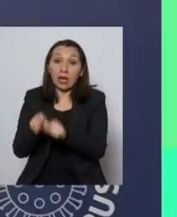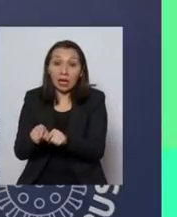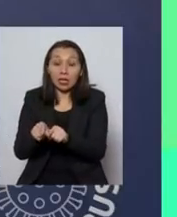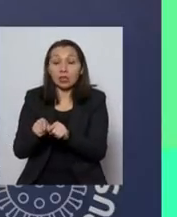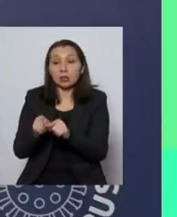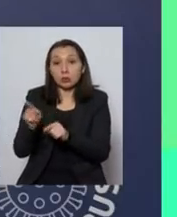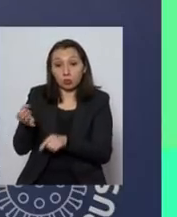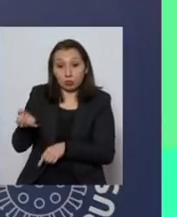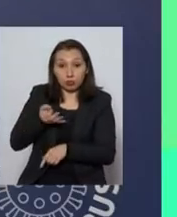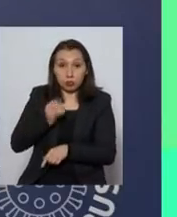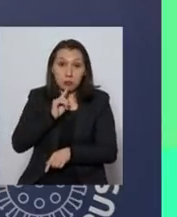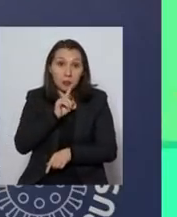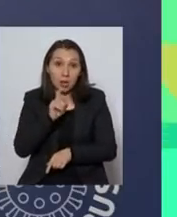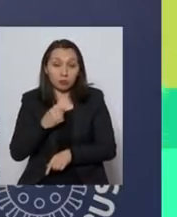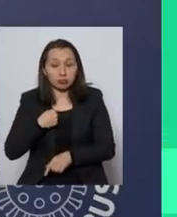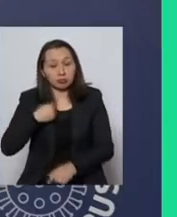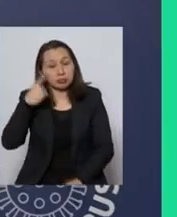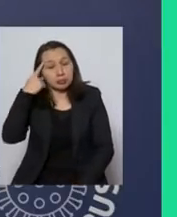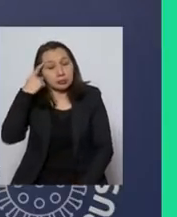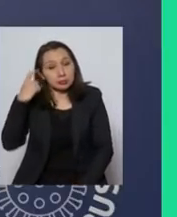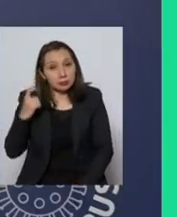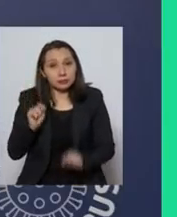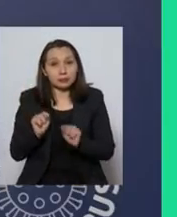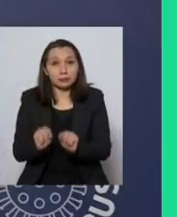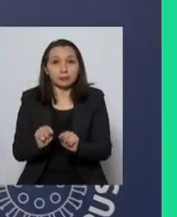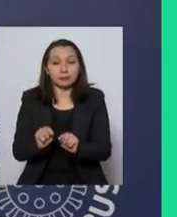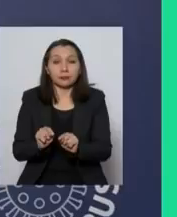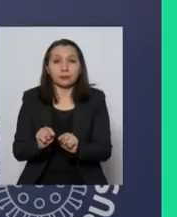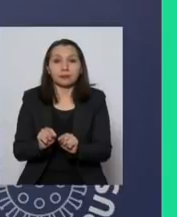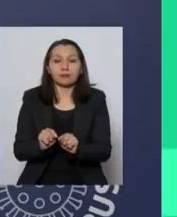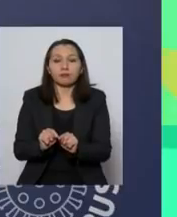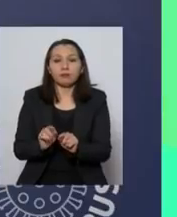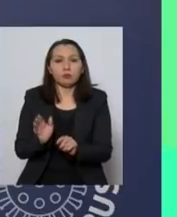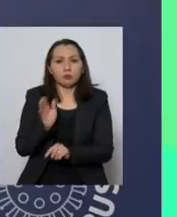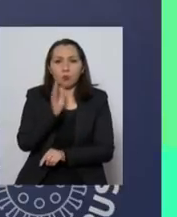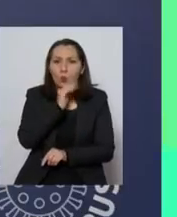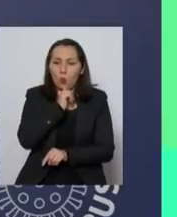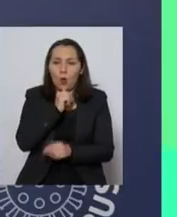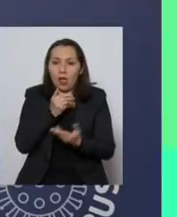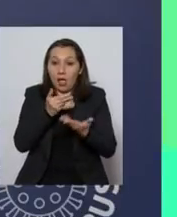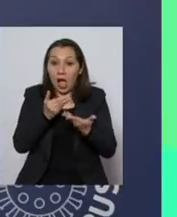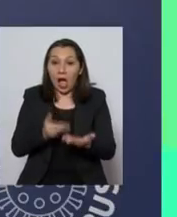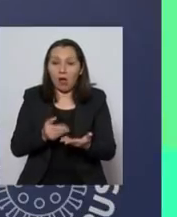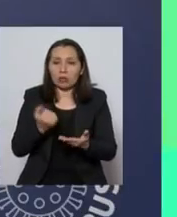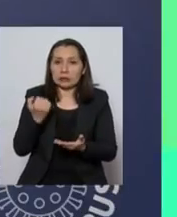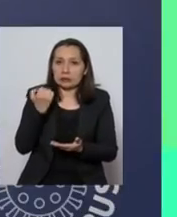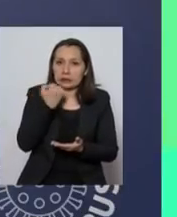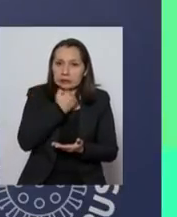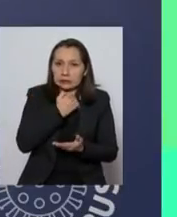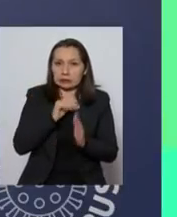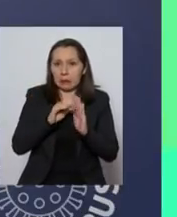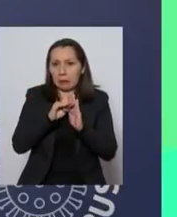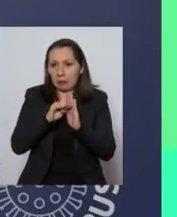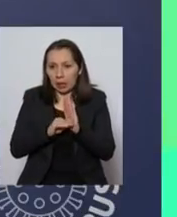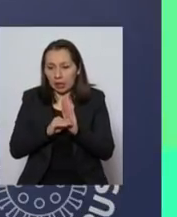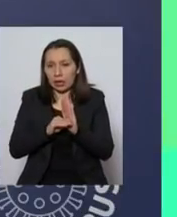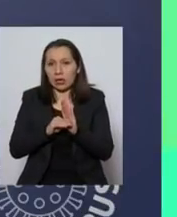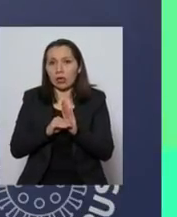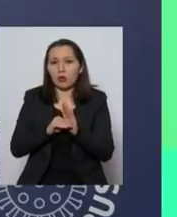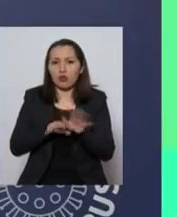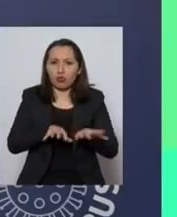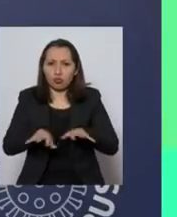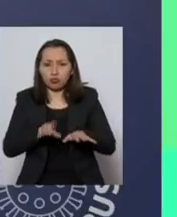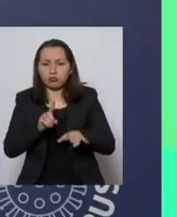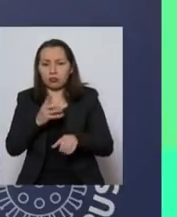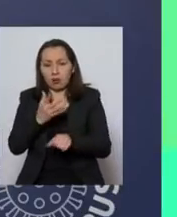sentido, a su pregunta, creo que no estamos en una falla, en un déficit de